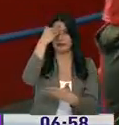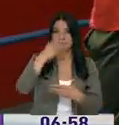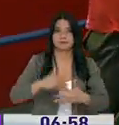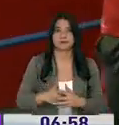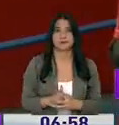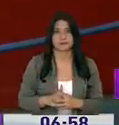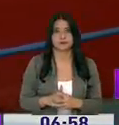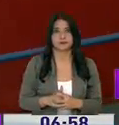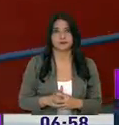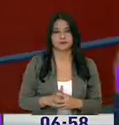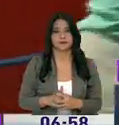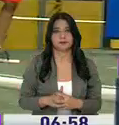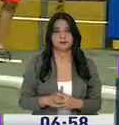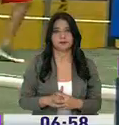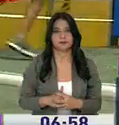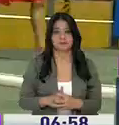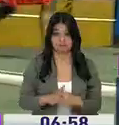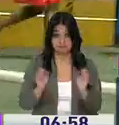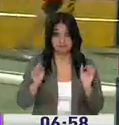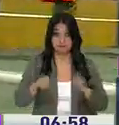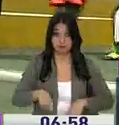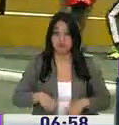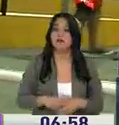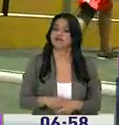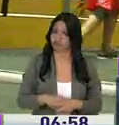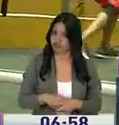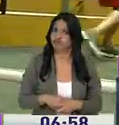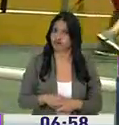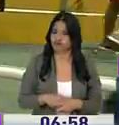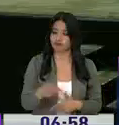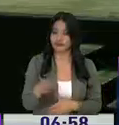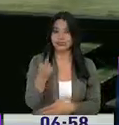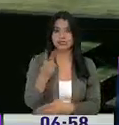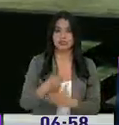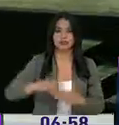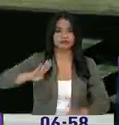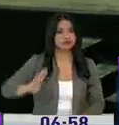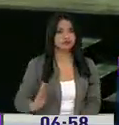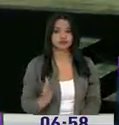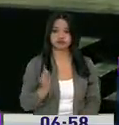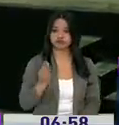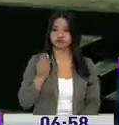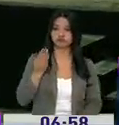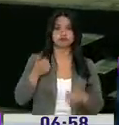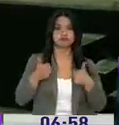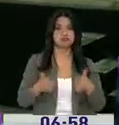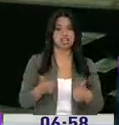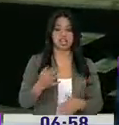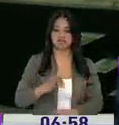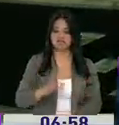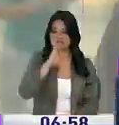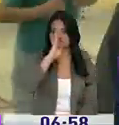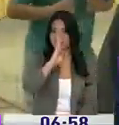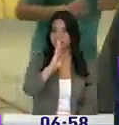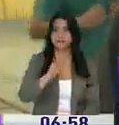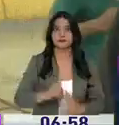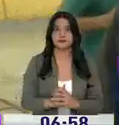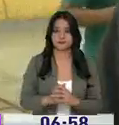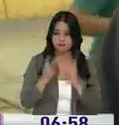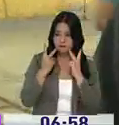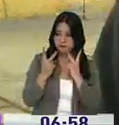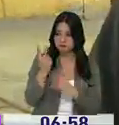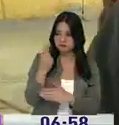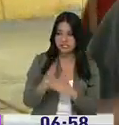¿Usted cree que lo consiguió? Pues sí. Los cambios positivos en su hijo están a la vista, nos dijo Francisco Hidalgo. Se ha visto una